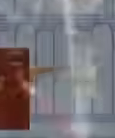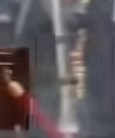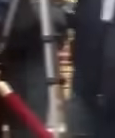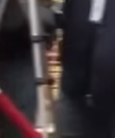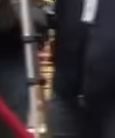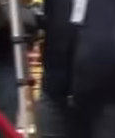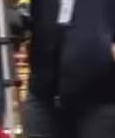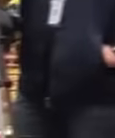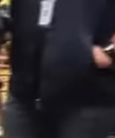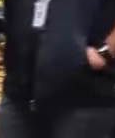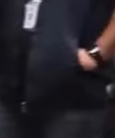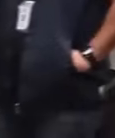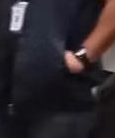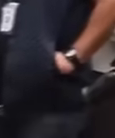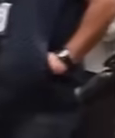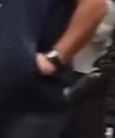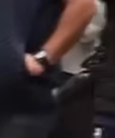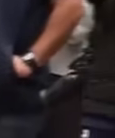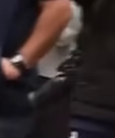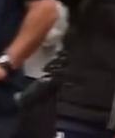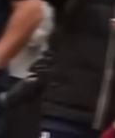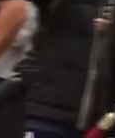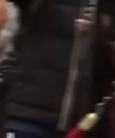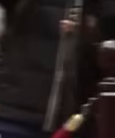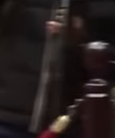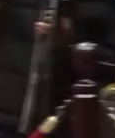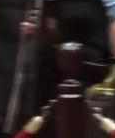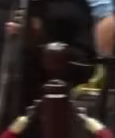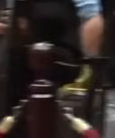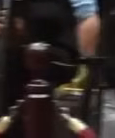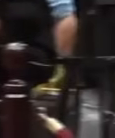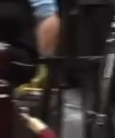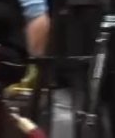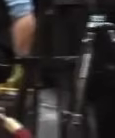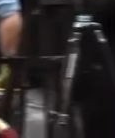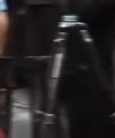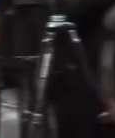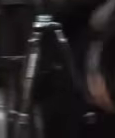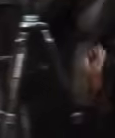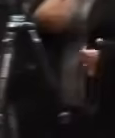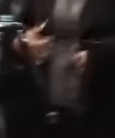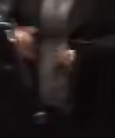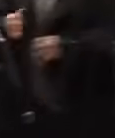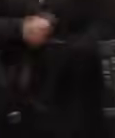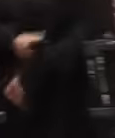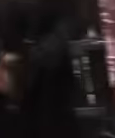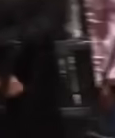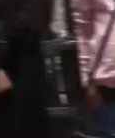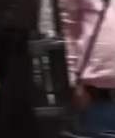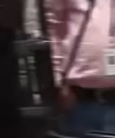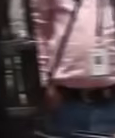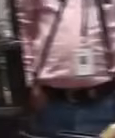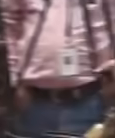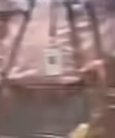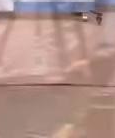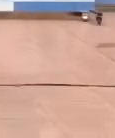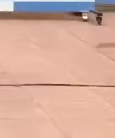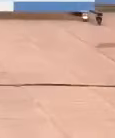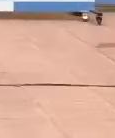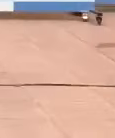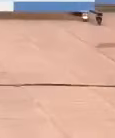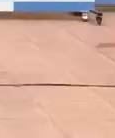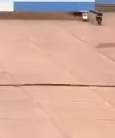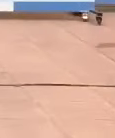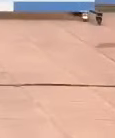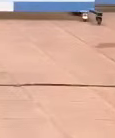el programa de aumento de la oferta de productos agrícolas en nuestro país. Queremos fortalecer un